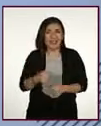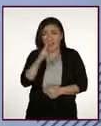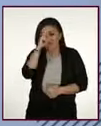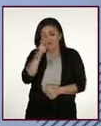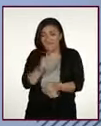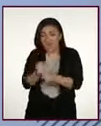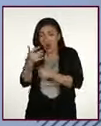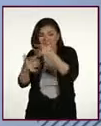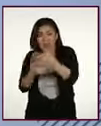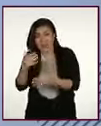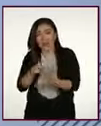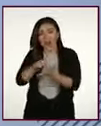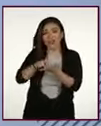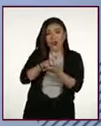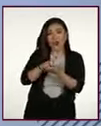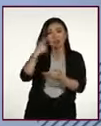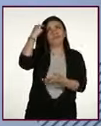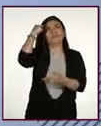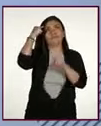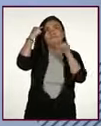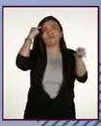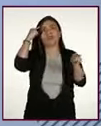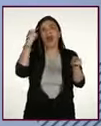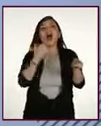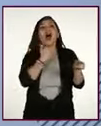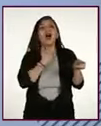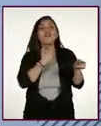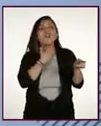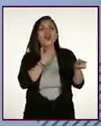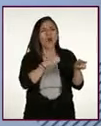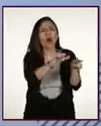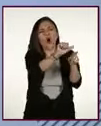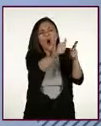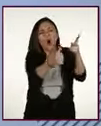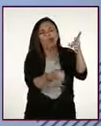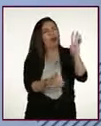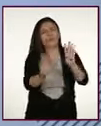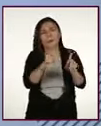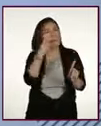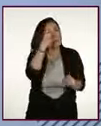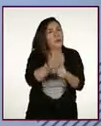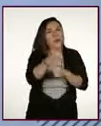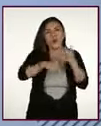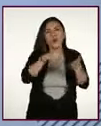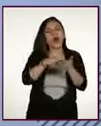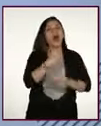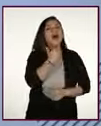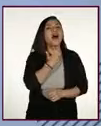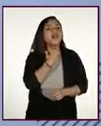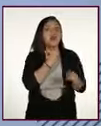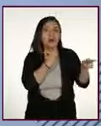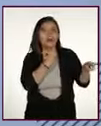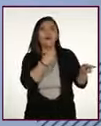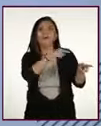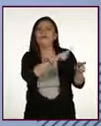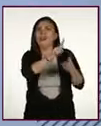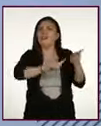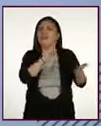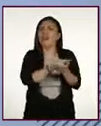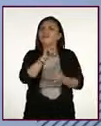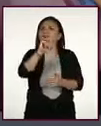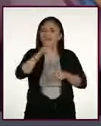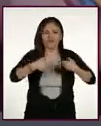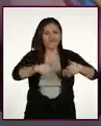drogas, pensemos primero en el alcohol, antes de cualquier otra sustancia psicoactiva declarada ilícita. Y esta es lícita. Y esta es lícita,